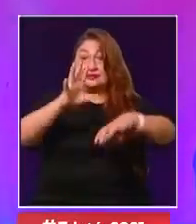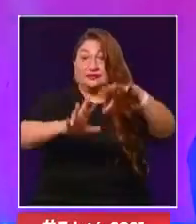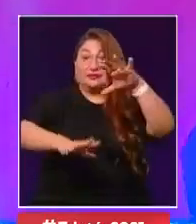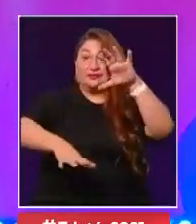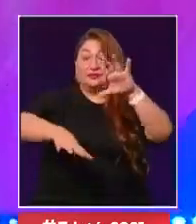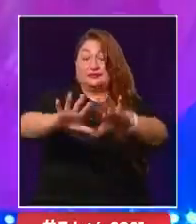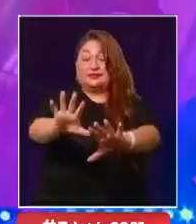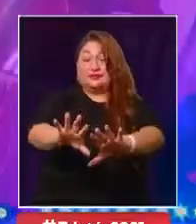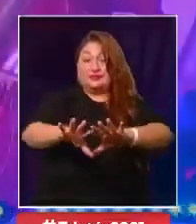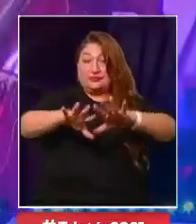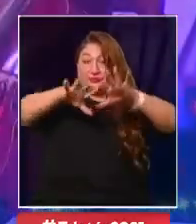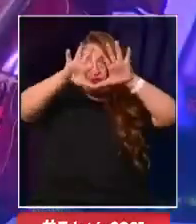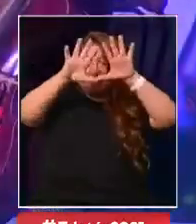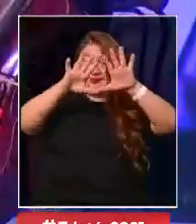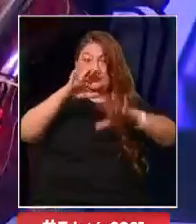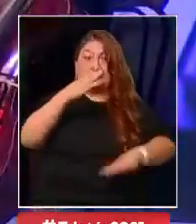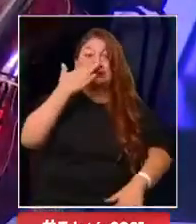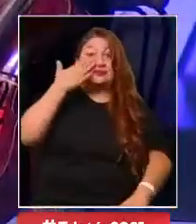majestuoso